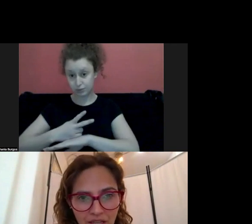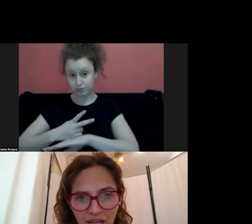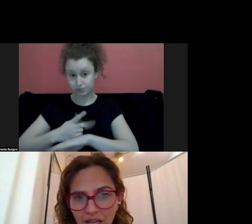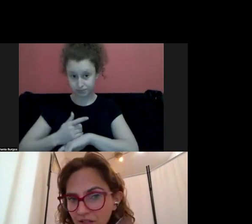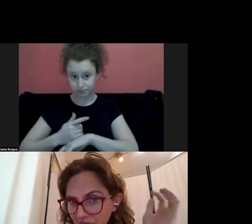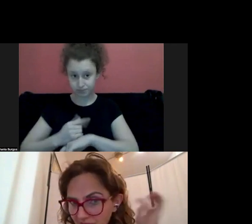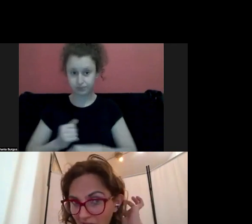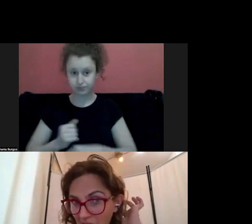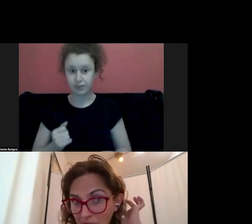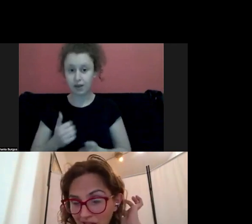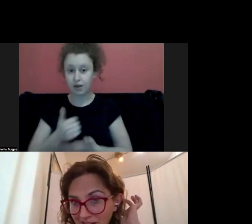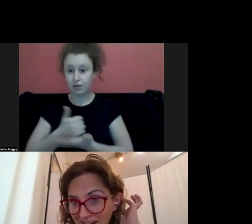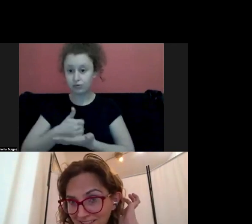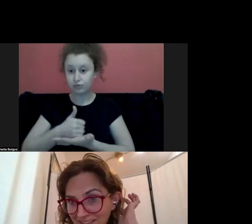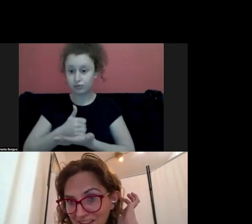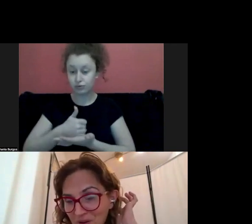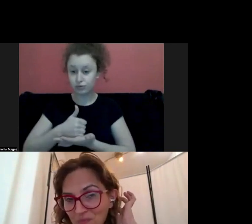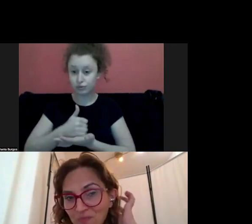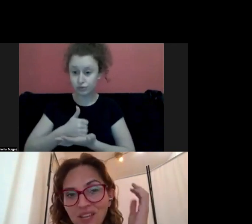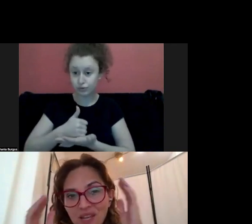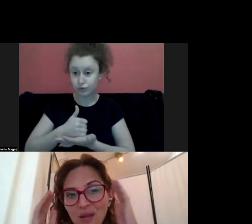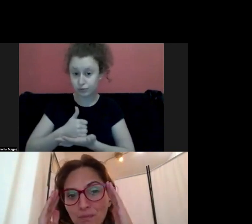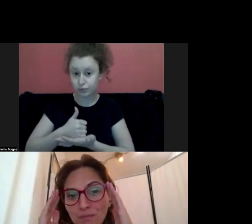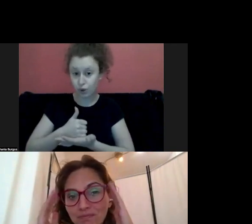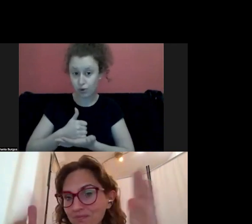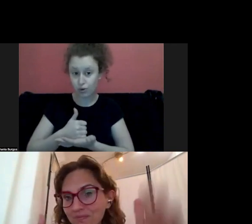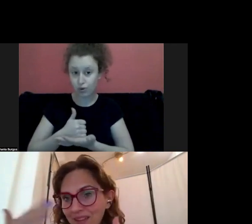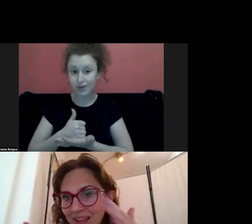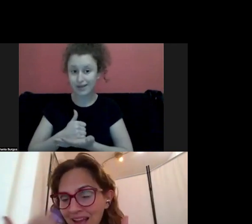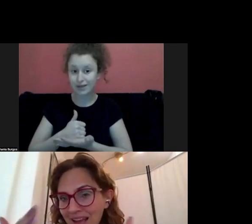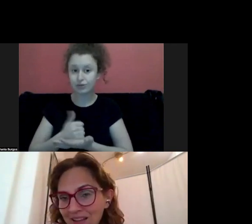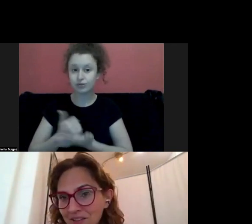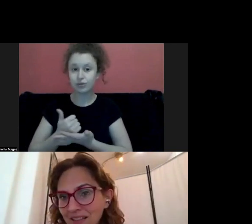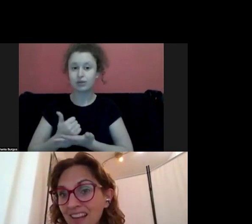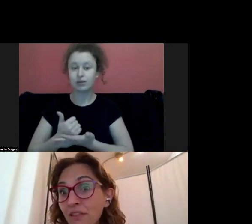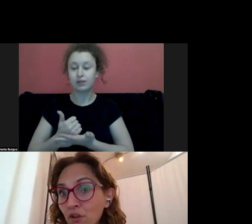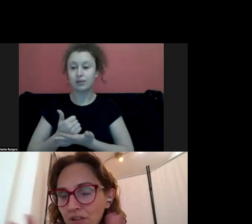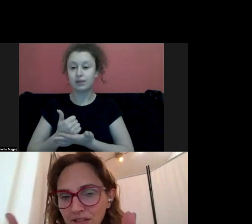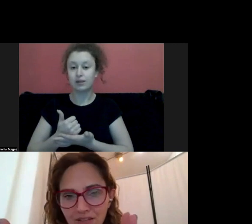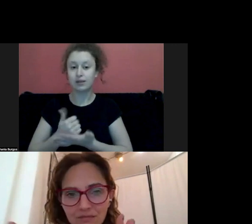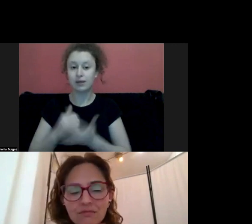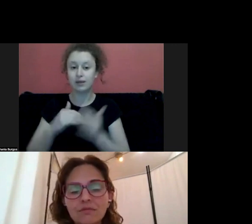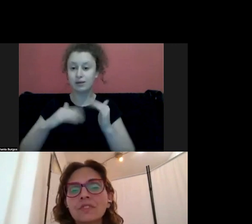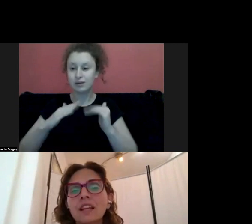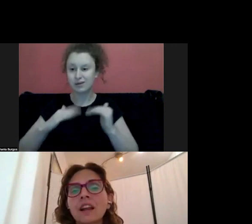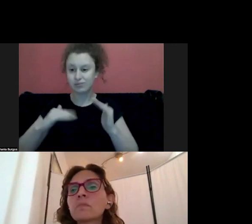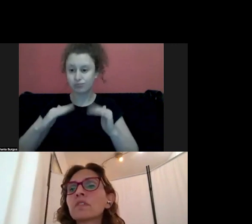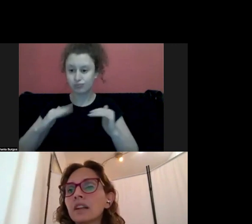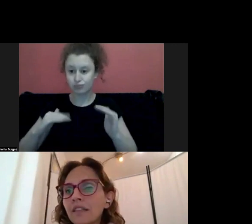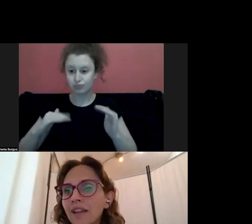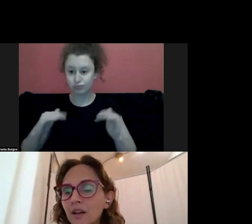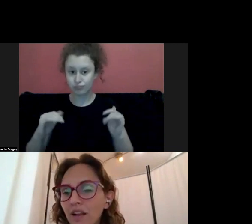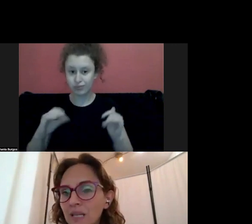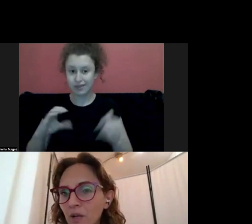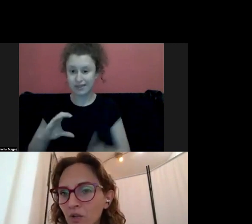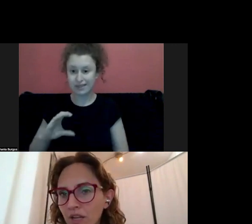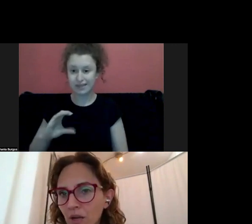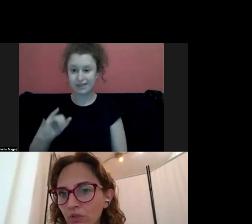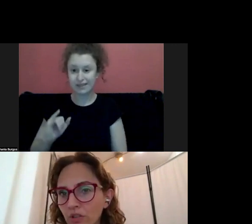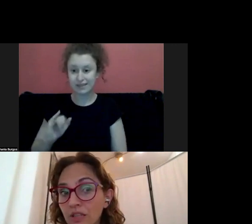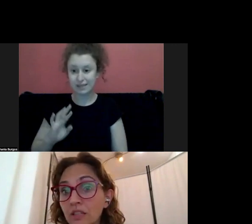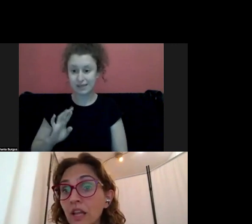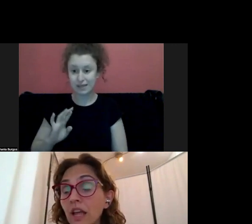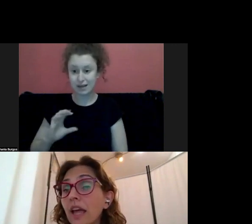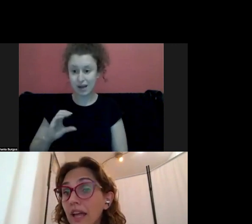disturbance en inglés, ahora no me sale en castellano, de las alteraciones del ritmo circadiano de las